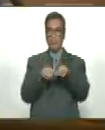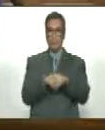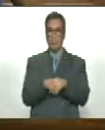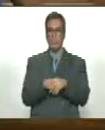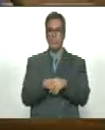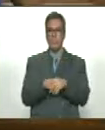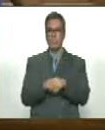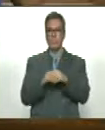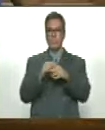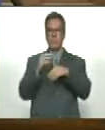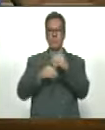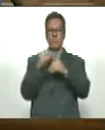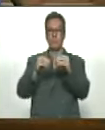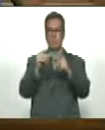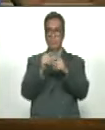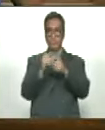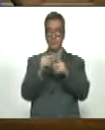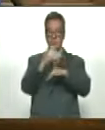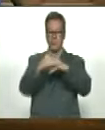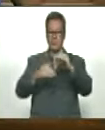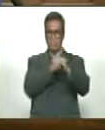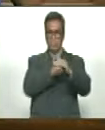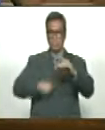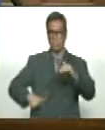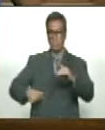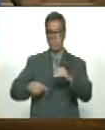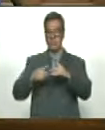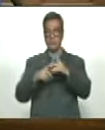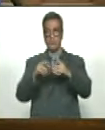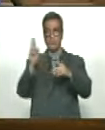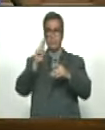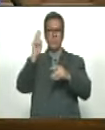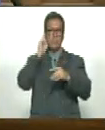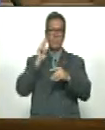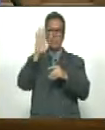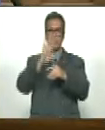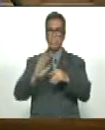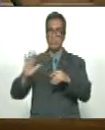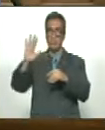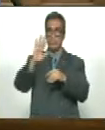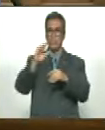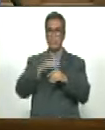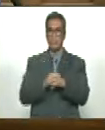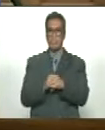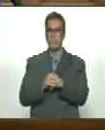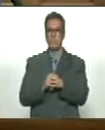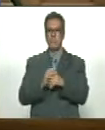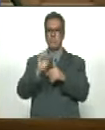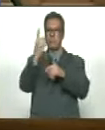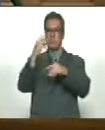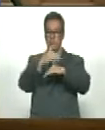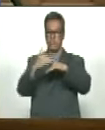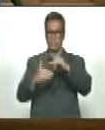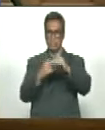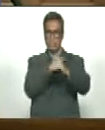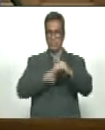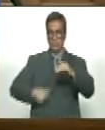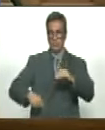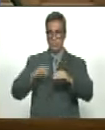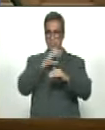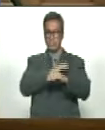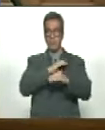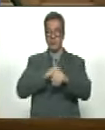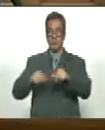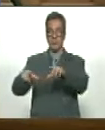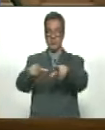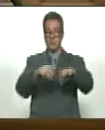secretaria. Derecho de palabra de la vicepresidenta ejecutiva de la República Bolivariana de Venezuela, primera vicepresidenta del Consejo